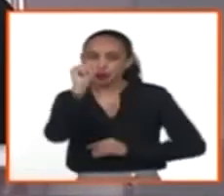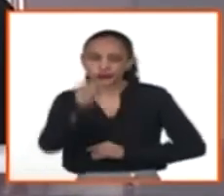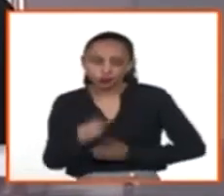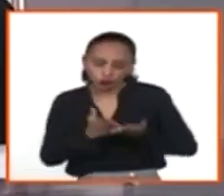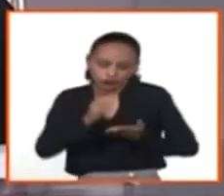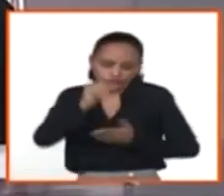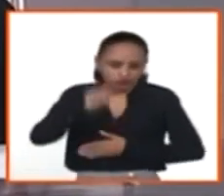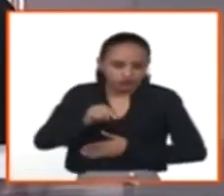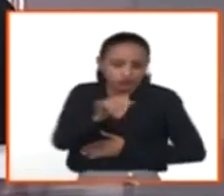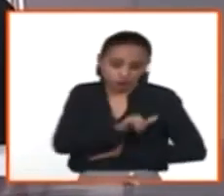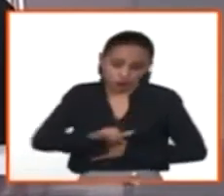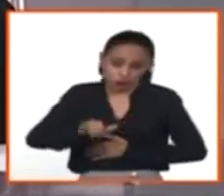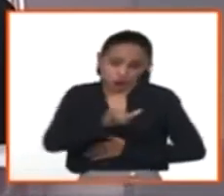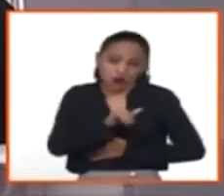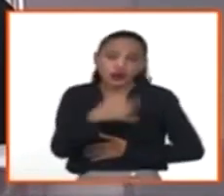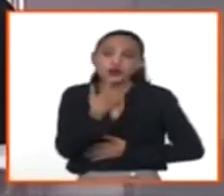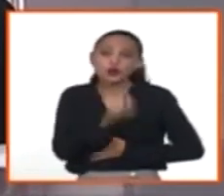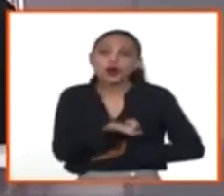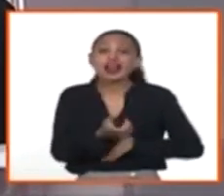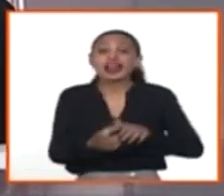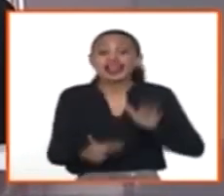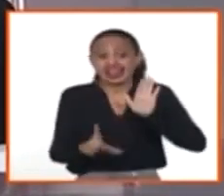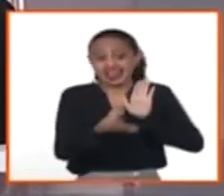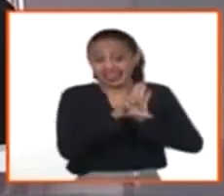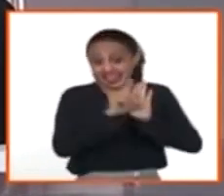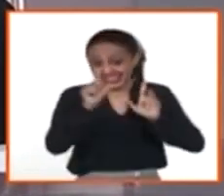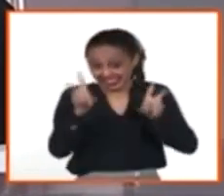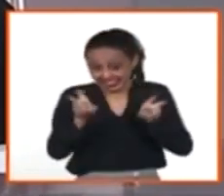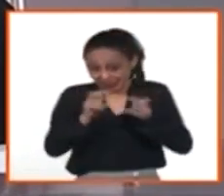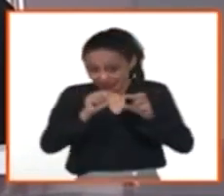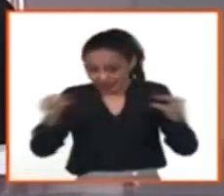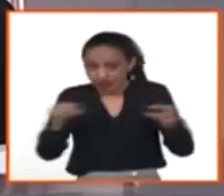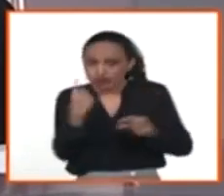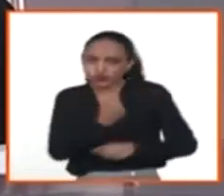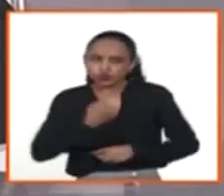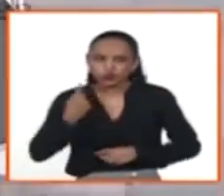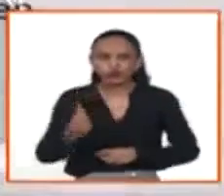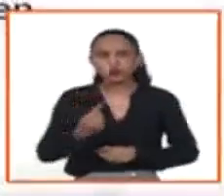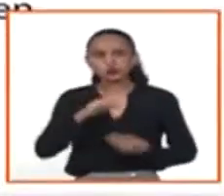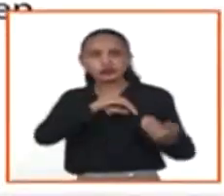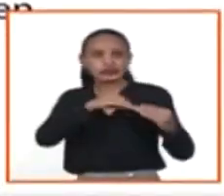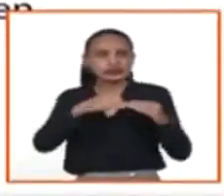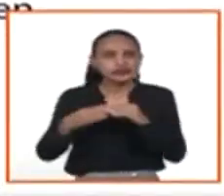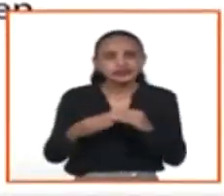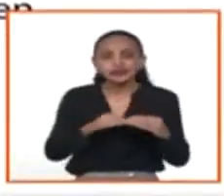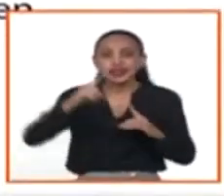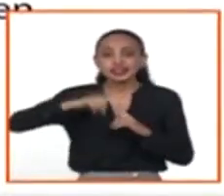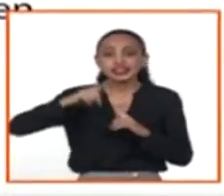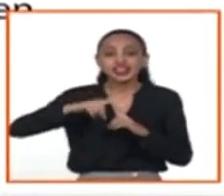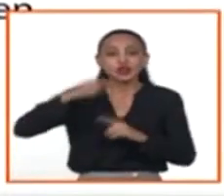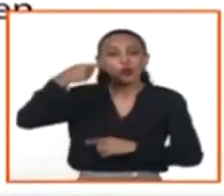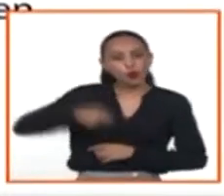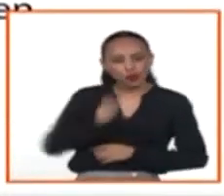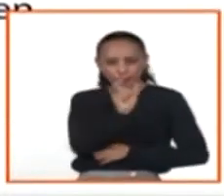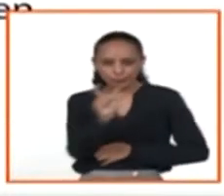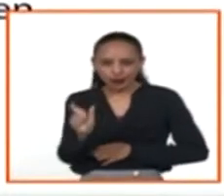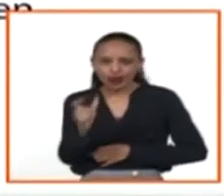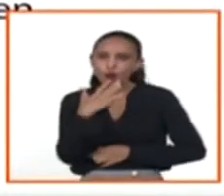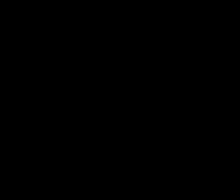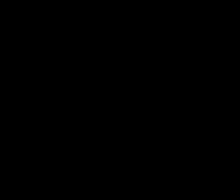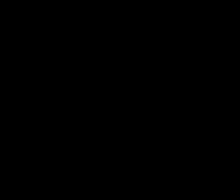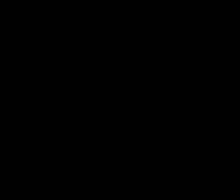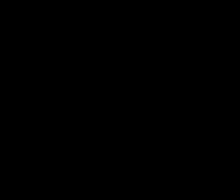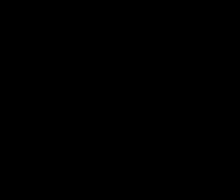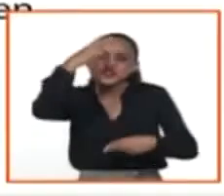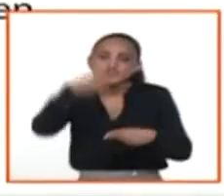desde el propio título de la norma estuvimos adentrados en un debate sobre todo técnico-jurídico sobre cómo debía llamarse